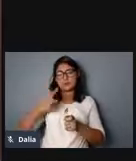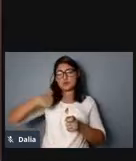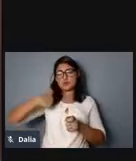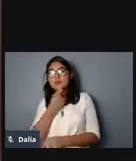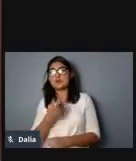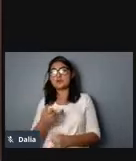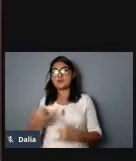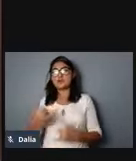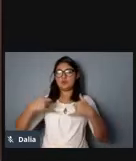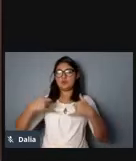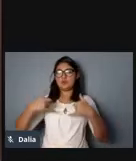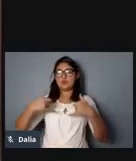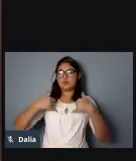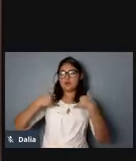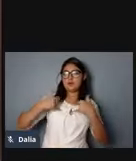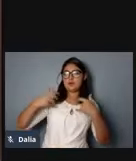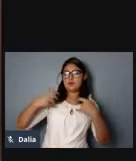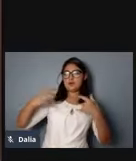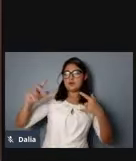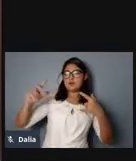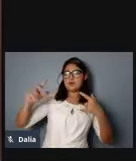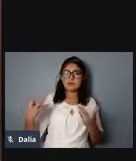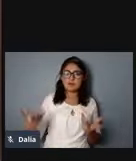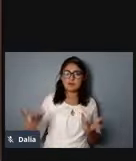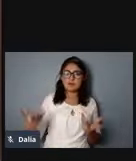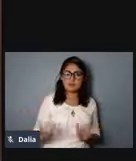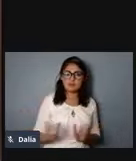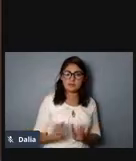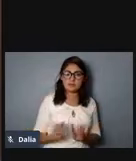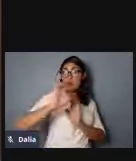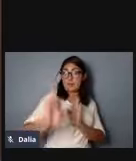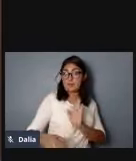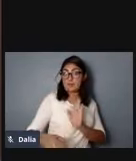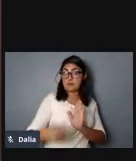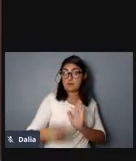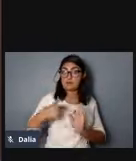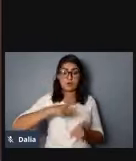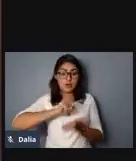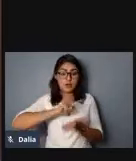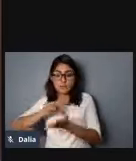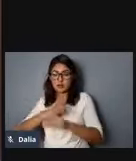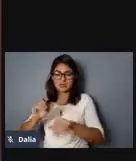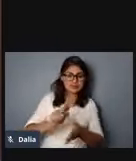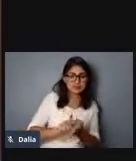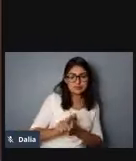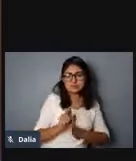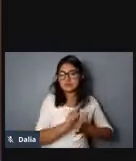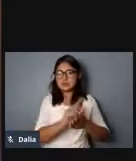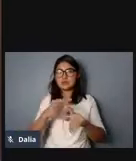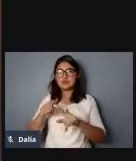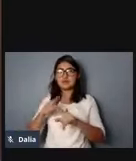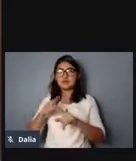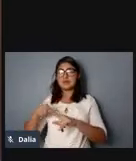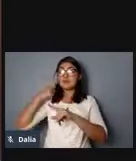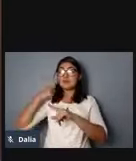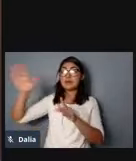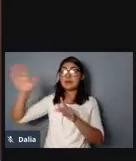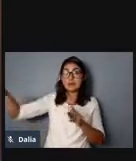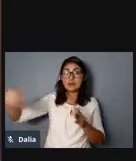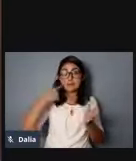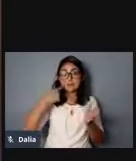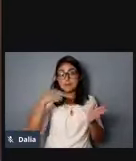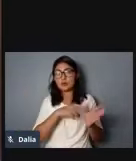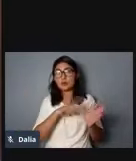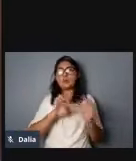Es decir, cuando estemos limpiando las cosas o cuando estemos lavando o en el cambio de zapatos, etcétera, ellos